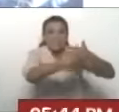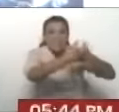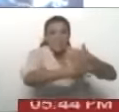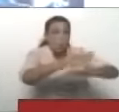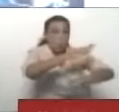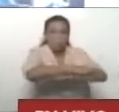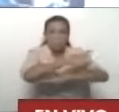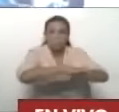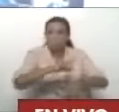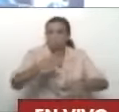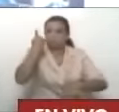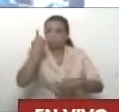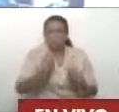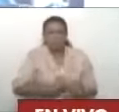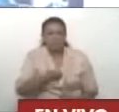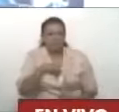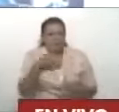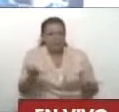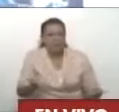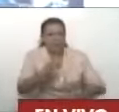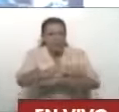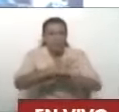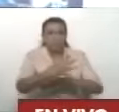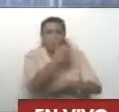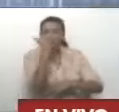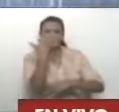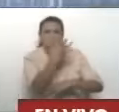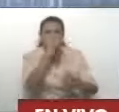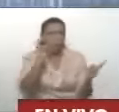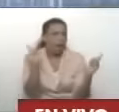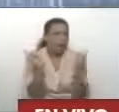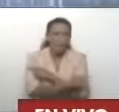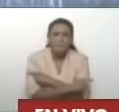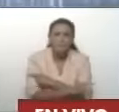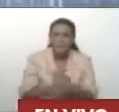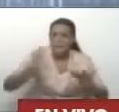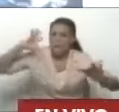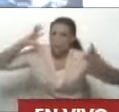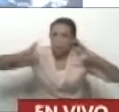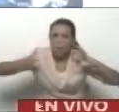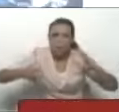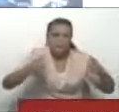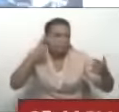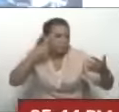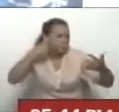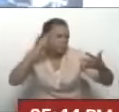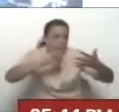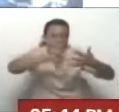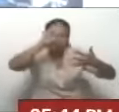conductas extrañas para influir y propiciar el consumo